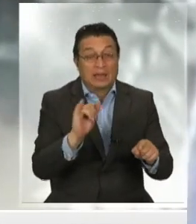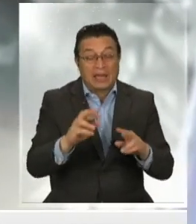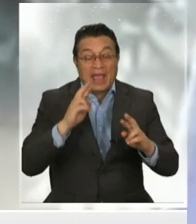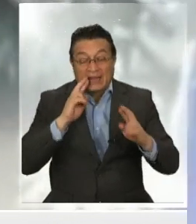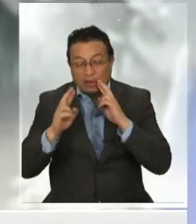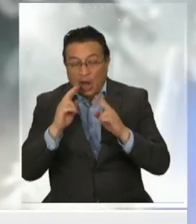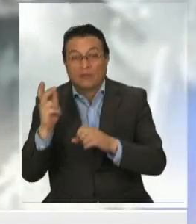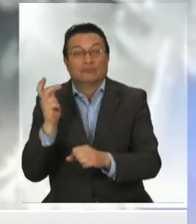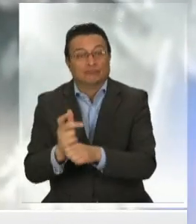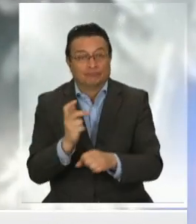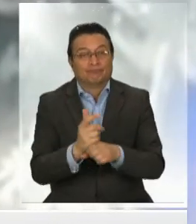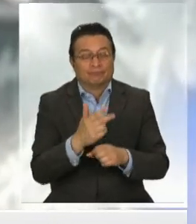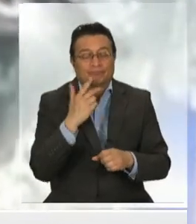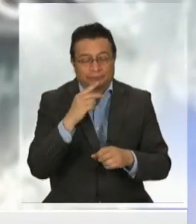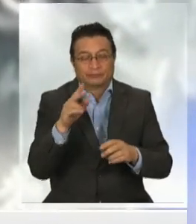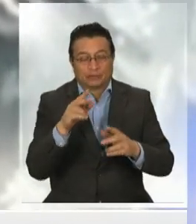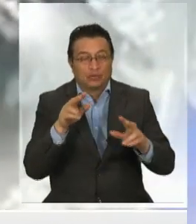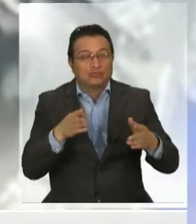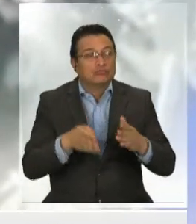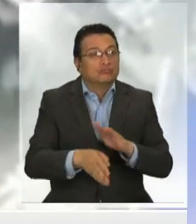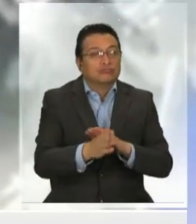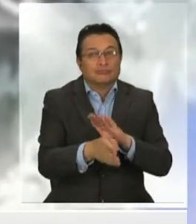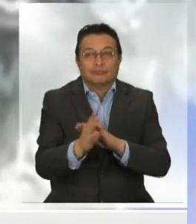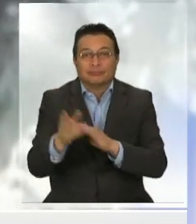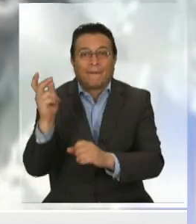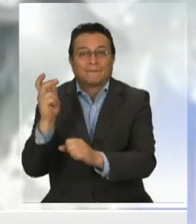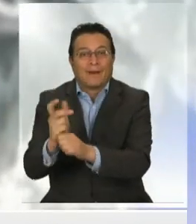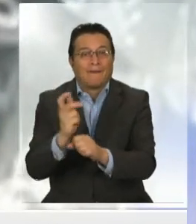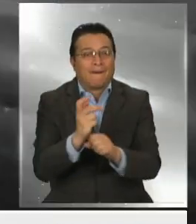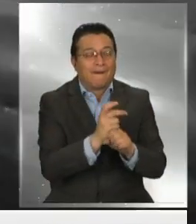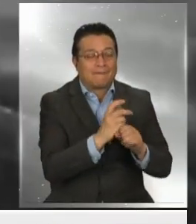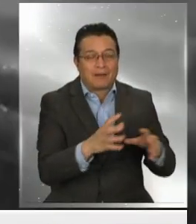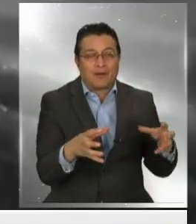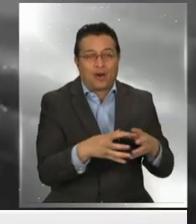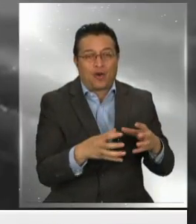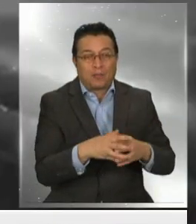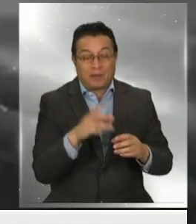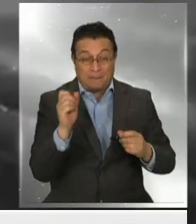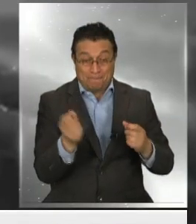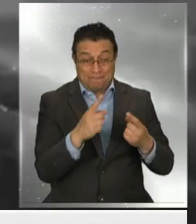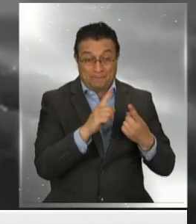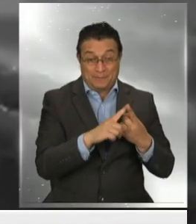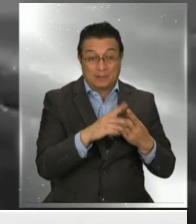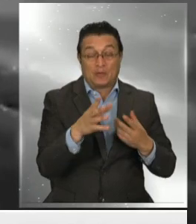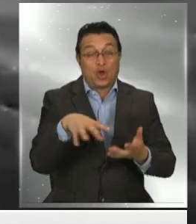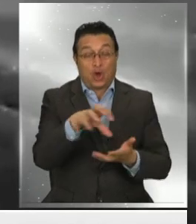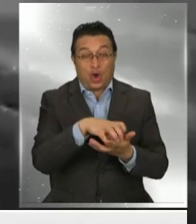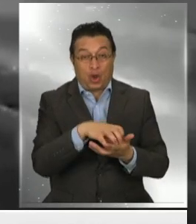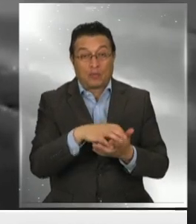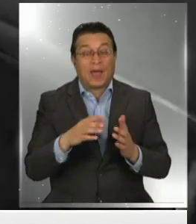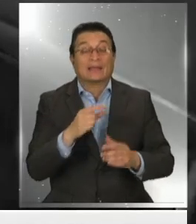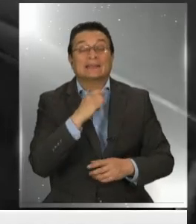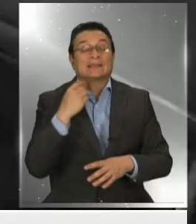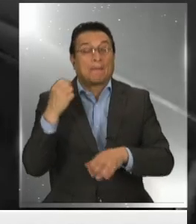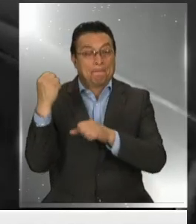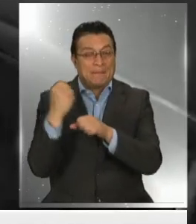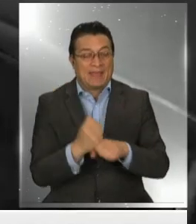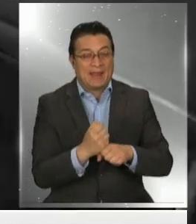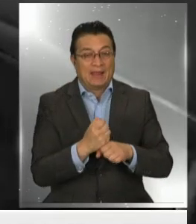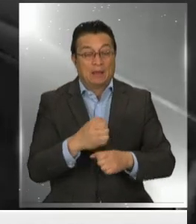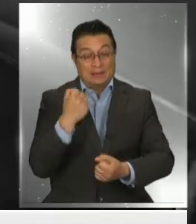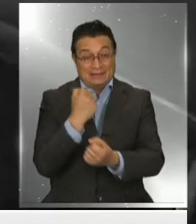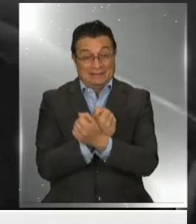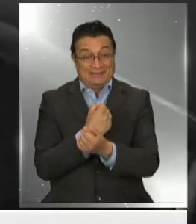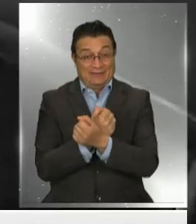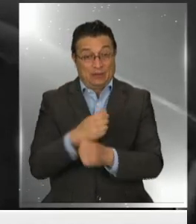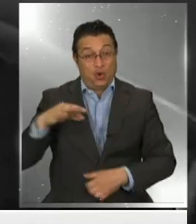restaurante fueron parte del denominado tour delictual realizado por los individuos. El primero de ellos ocurrió en la comuna de San Miguel. Un funcionario policial